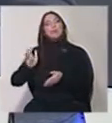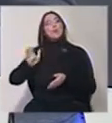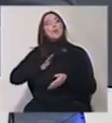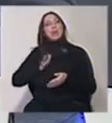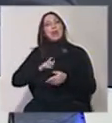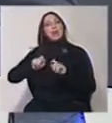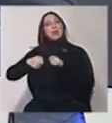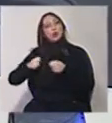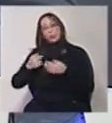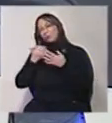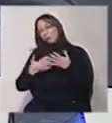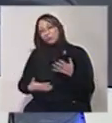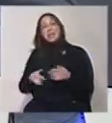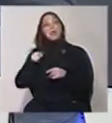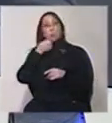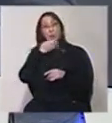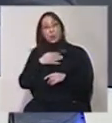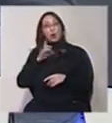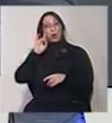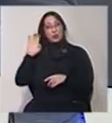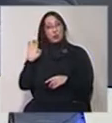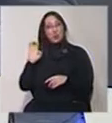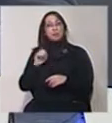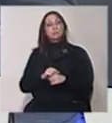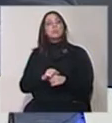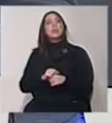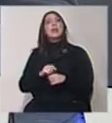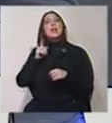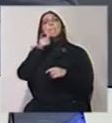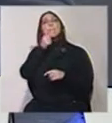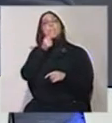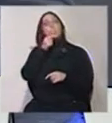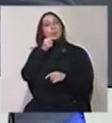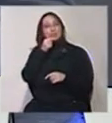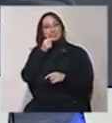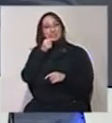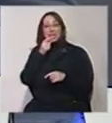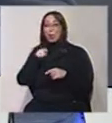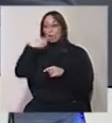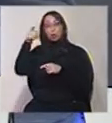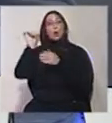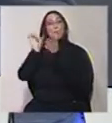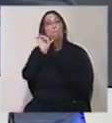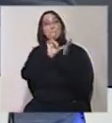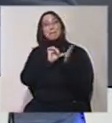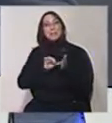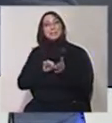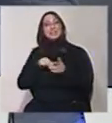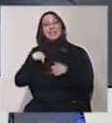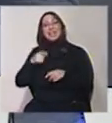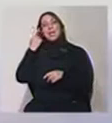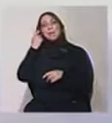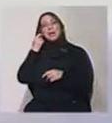momento, y esto es bueno recordarlo, los policías, y esto es algo que pasa en otros países que han atravesado esta experiencia